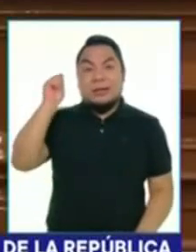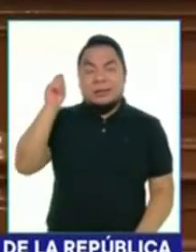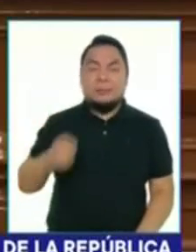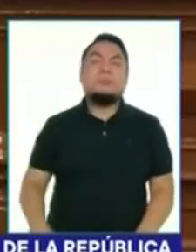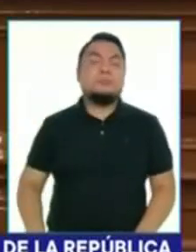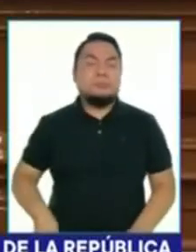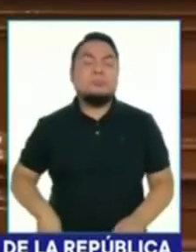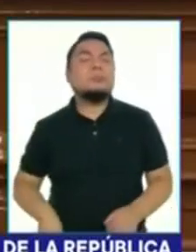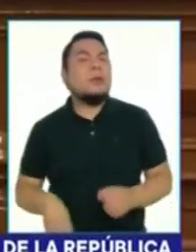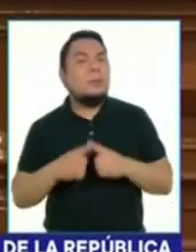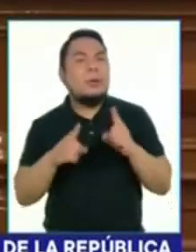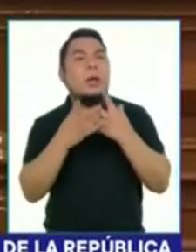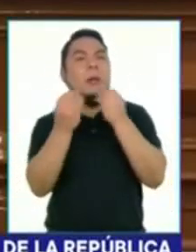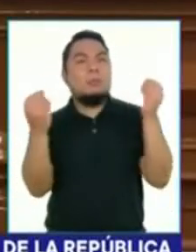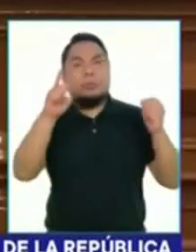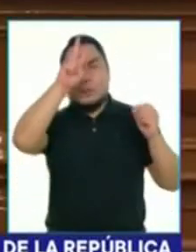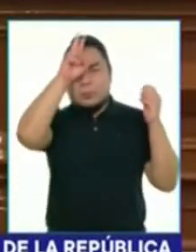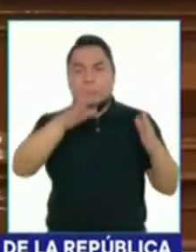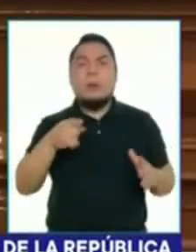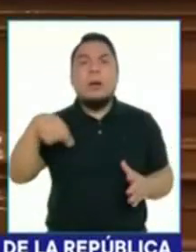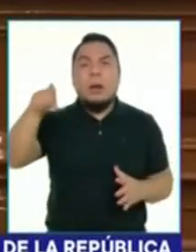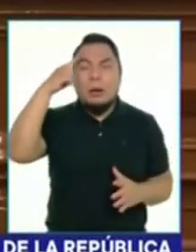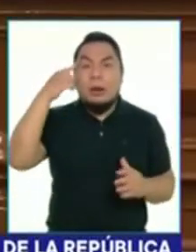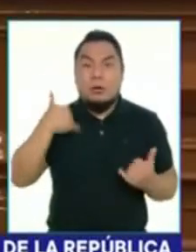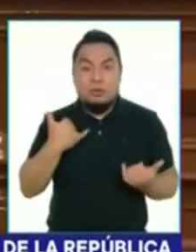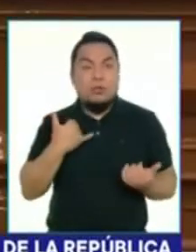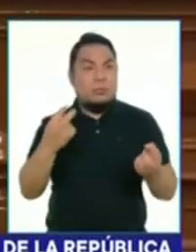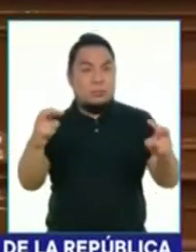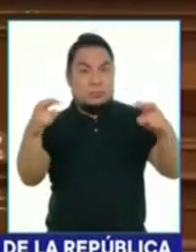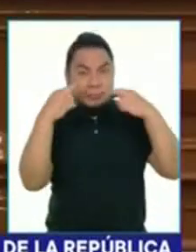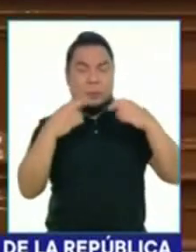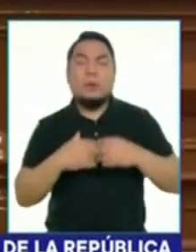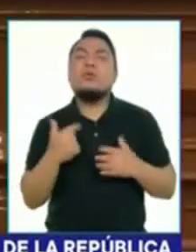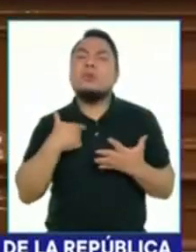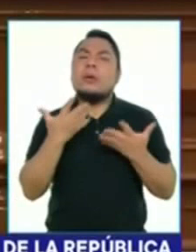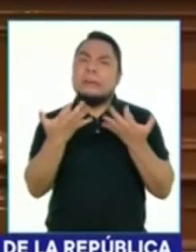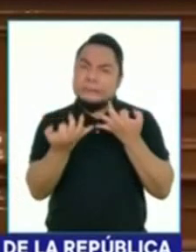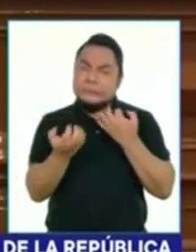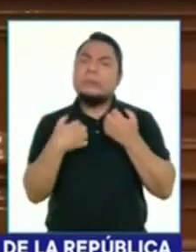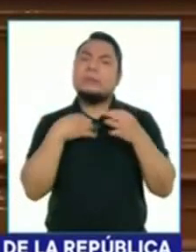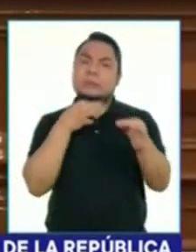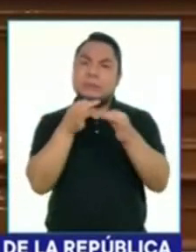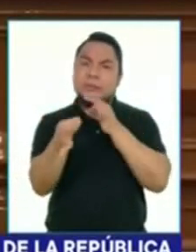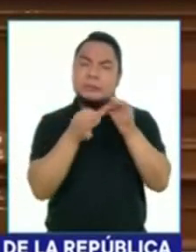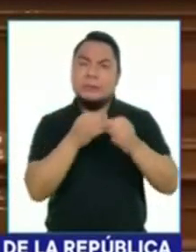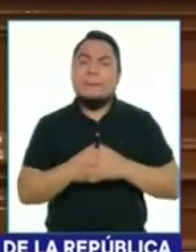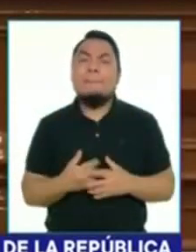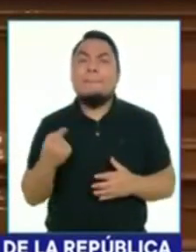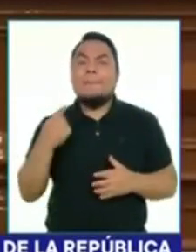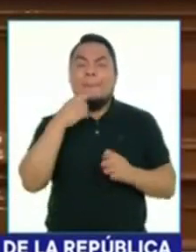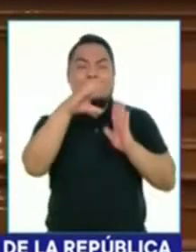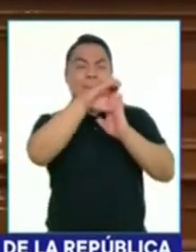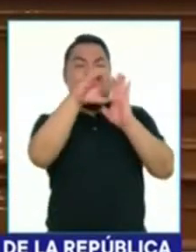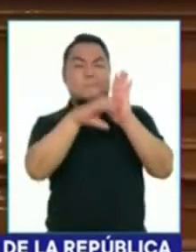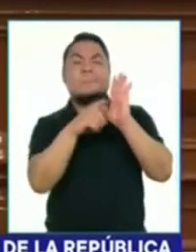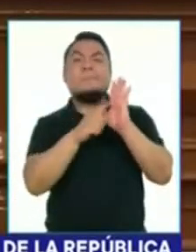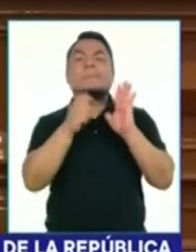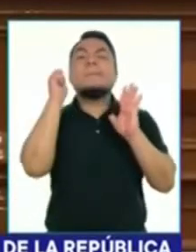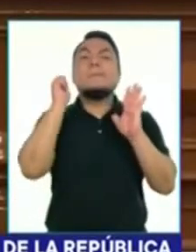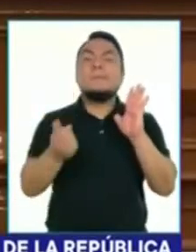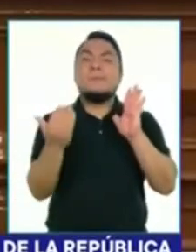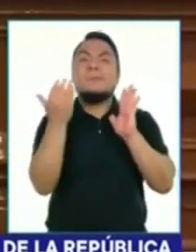muchos los peruanos que están siguiendo esta presentación, quisiera remitirme al Código Procesal